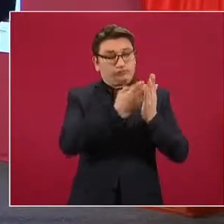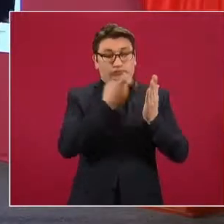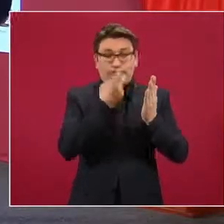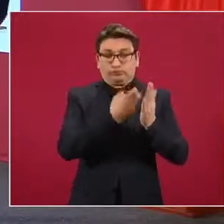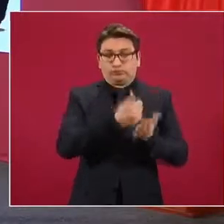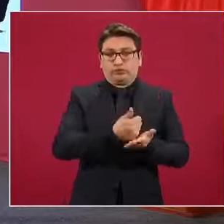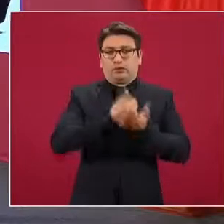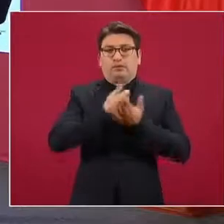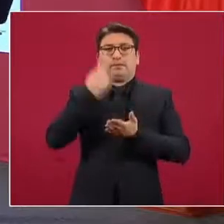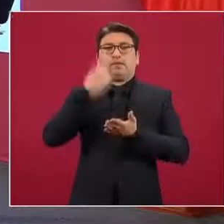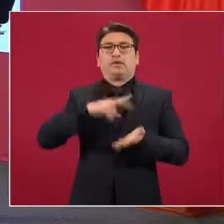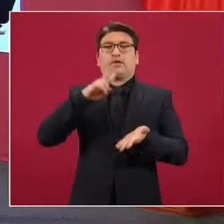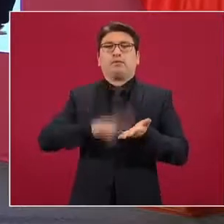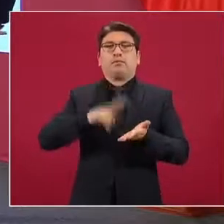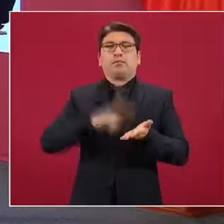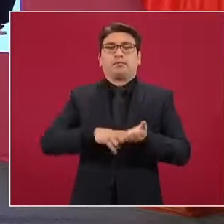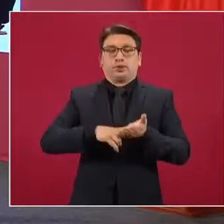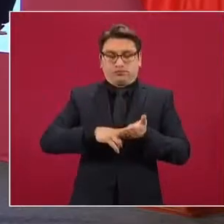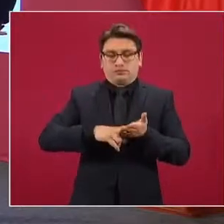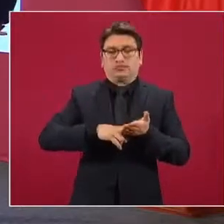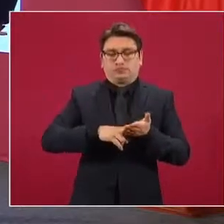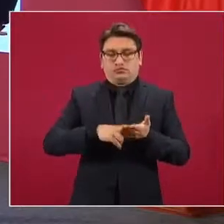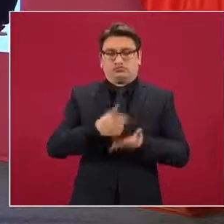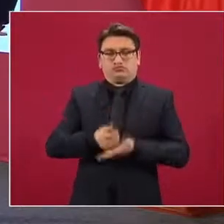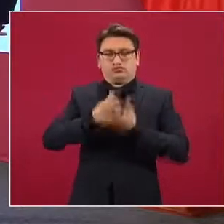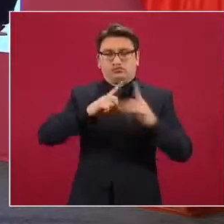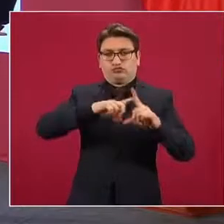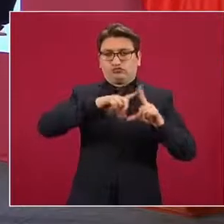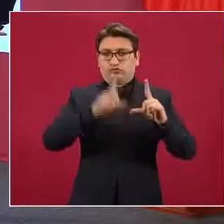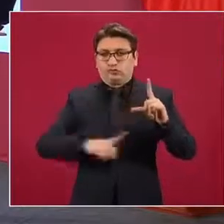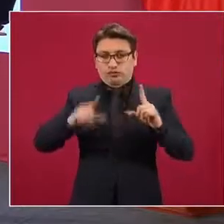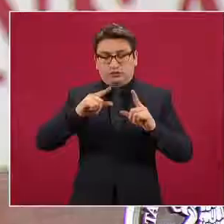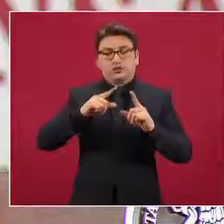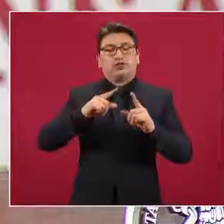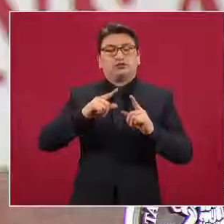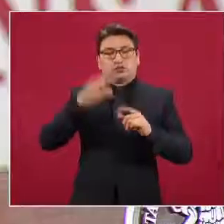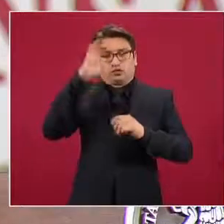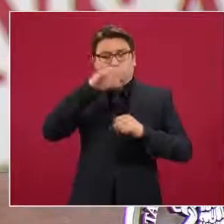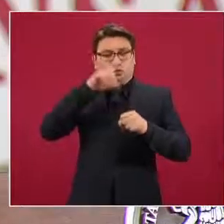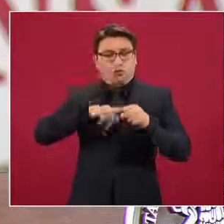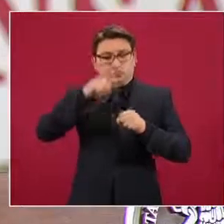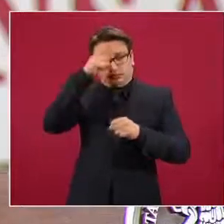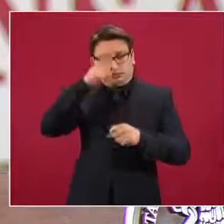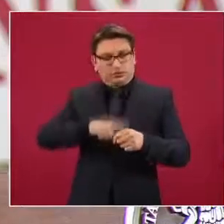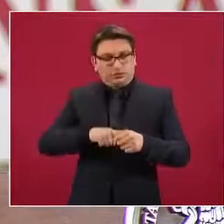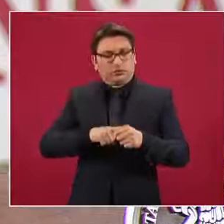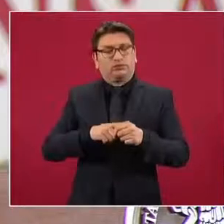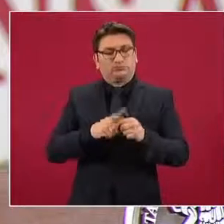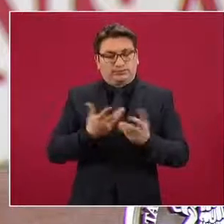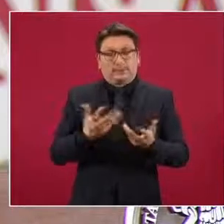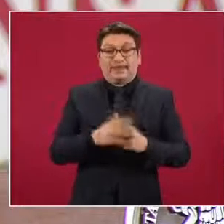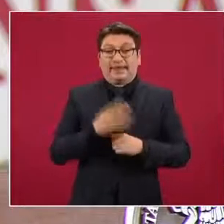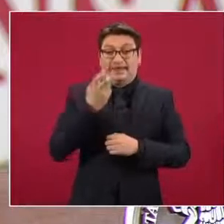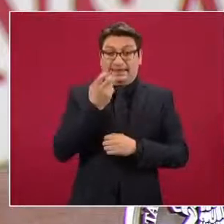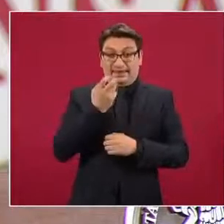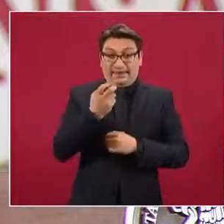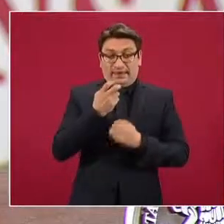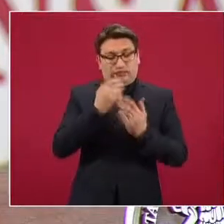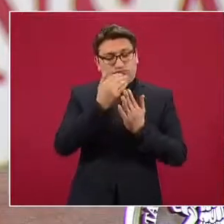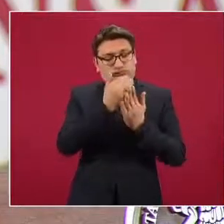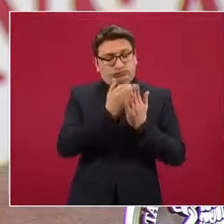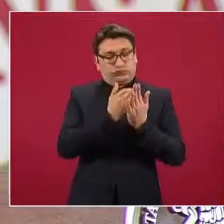ayude a fortalecer los valores nacionales, culturales y espirituales. El trabajo de esta